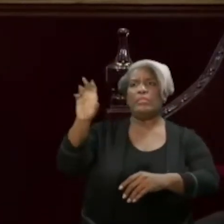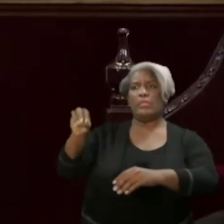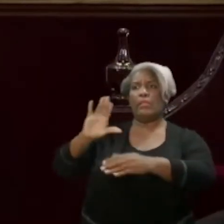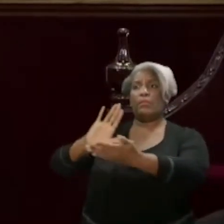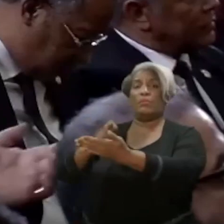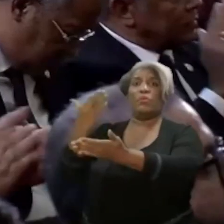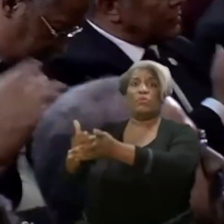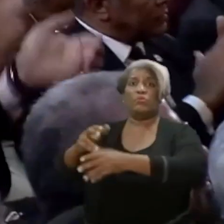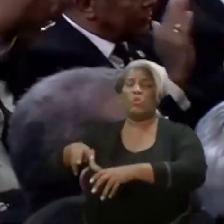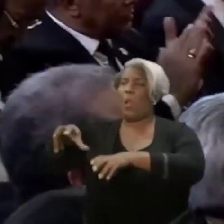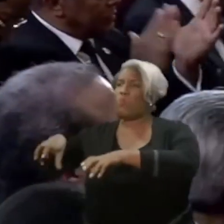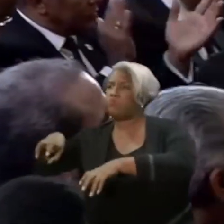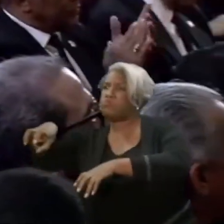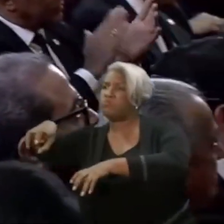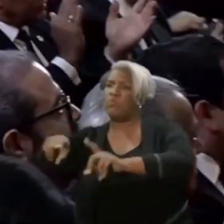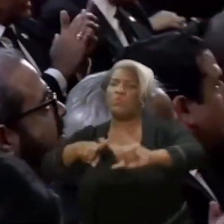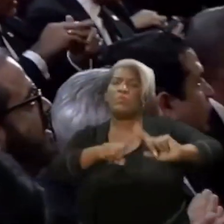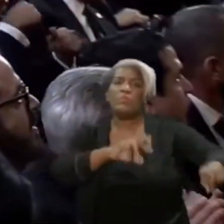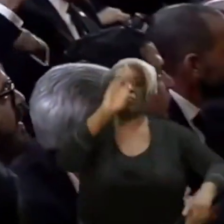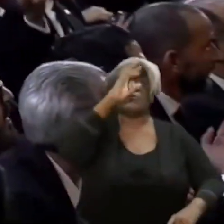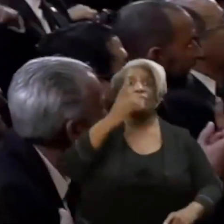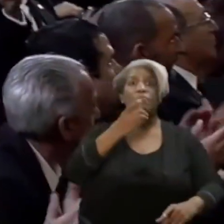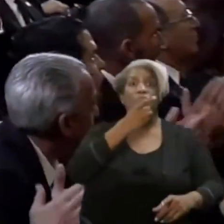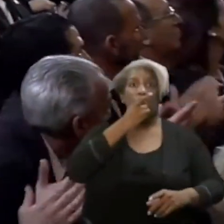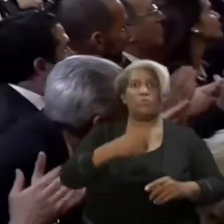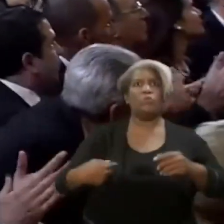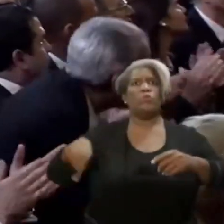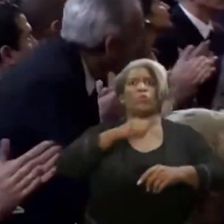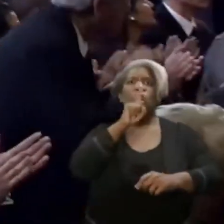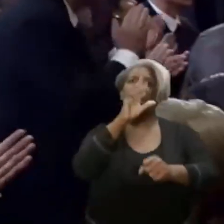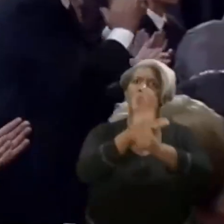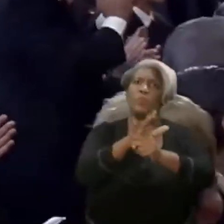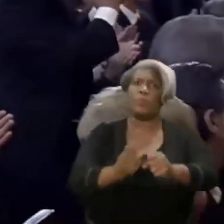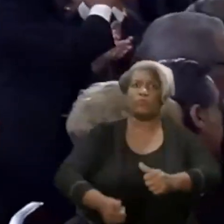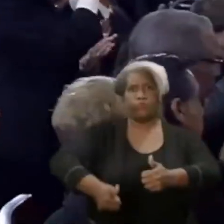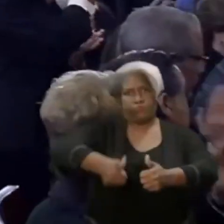nacional. Hemos cumplido y hemos sobrepasado lo prometido.